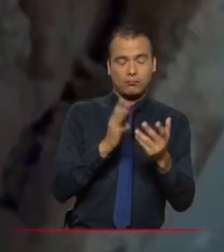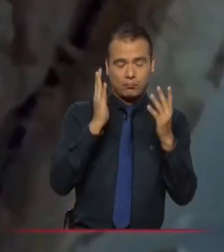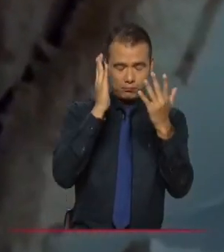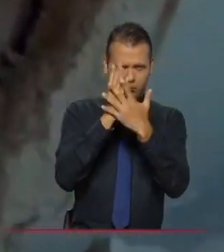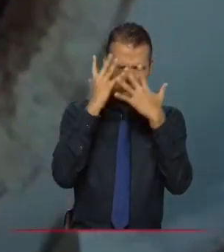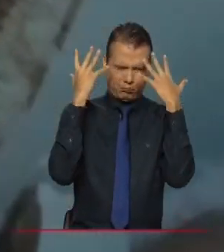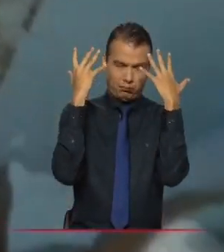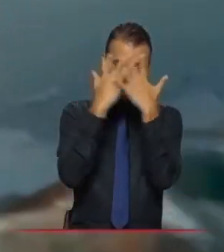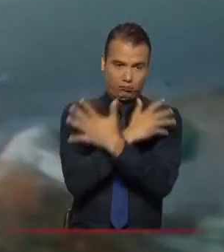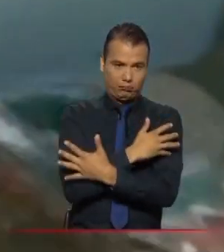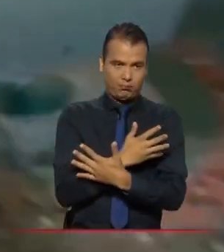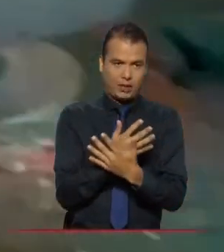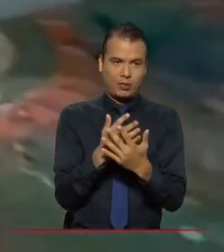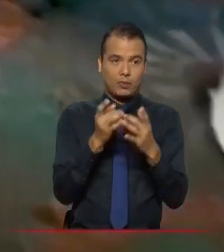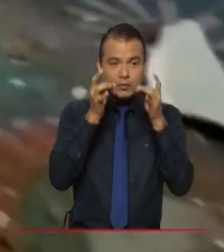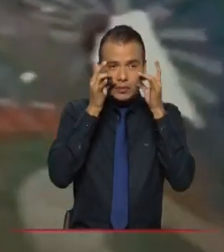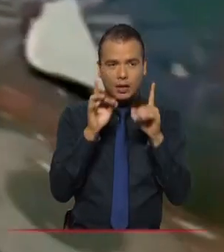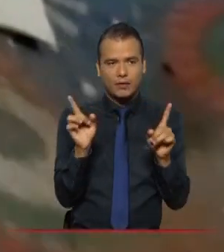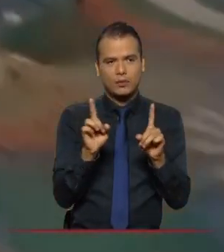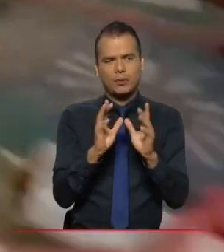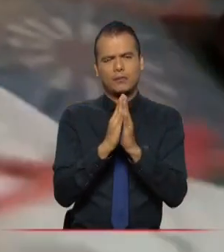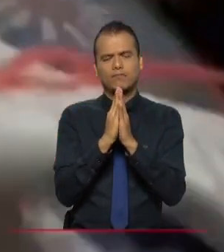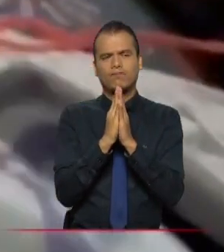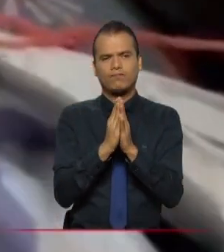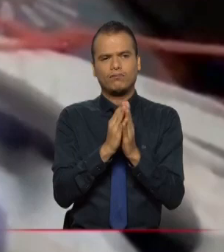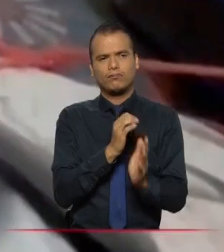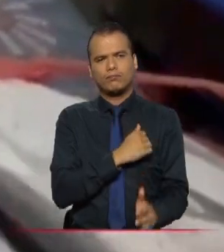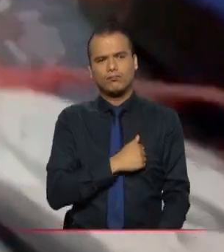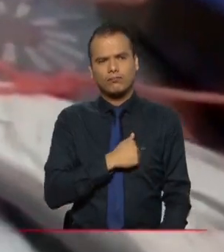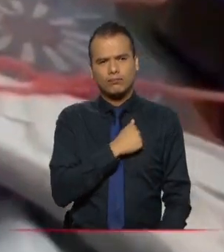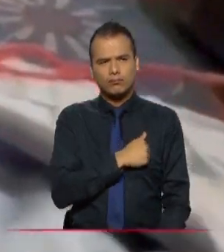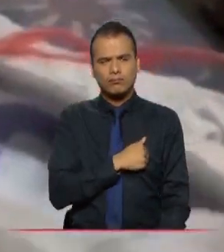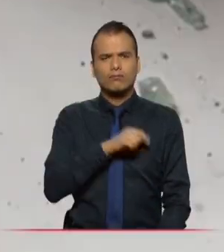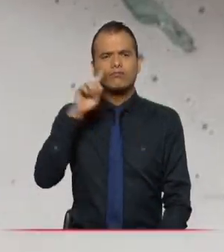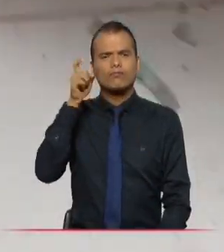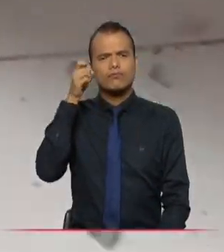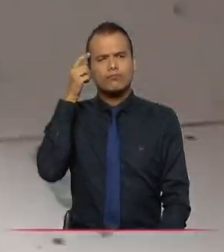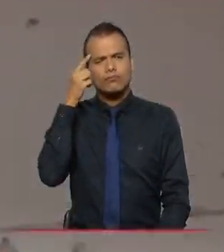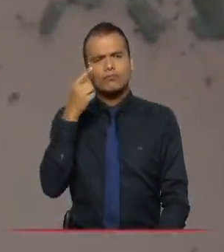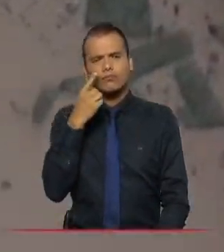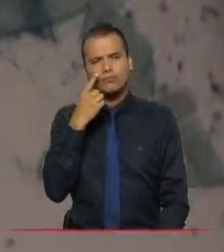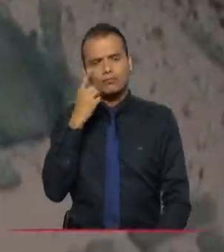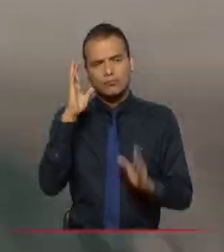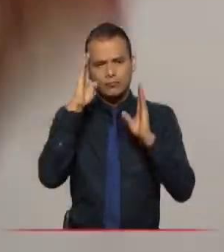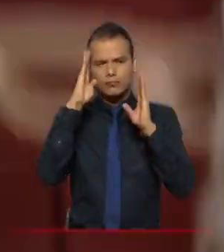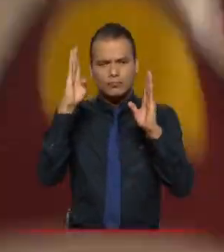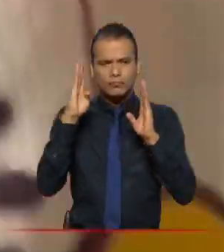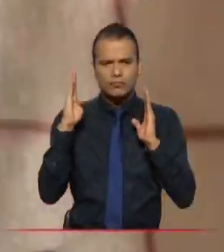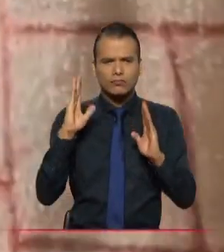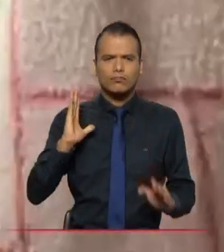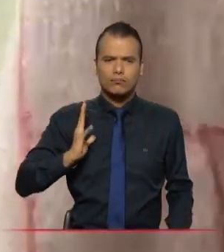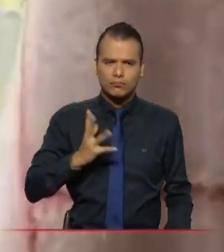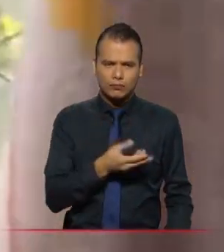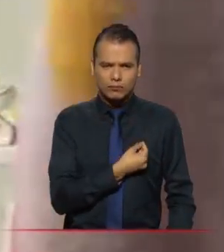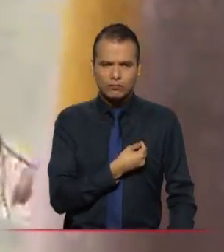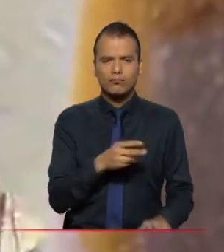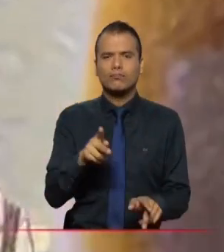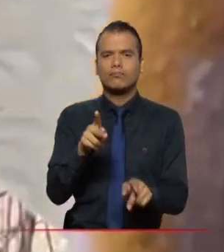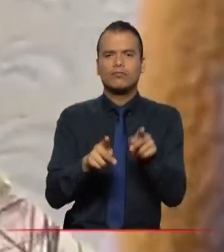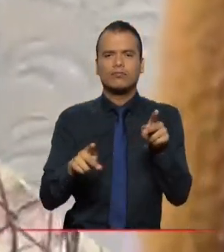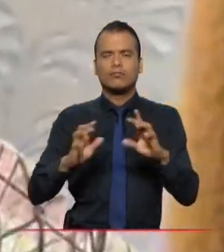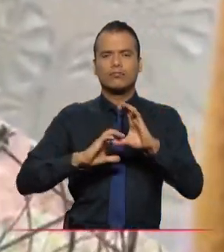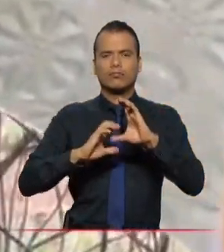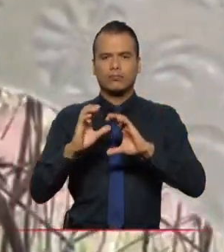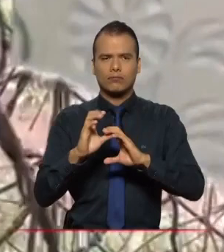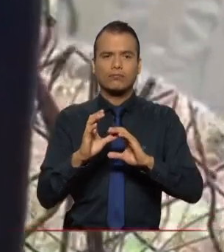pronto aquí en el Cauca le tengan más cuidado, el gobierno esté más pendiente de la familia de acá de ese departamento